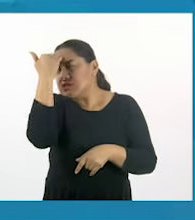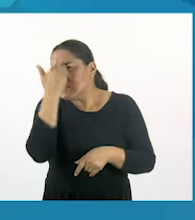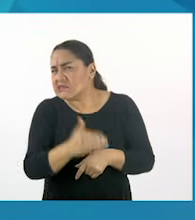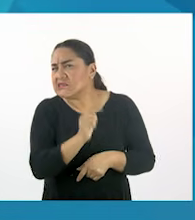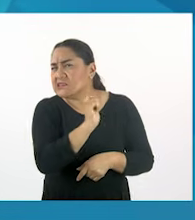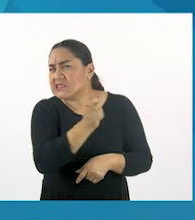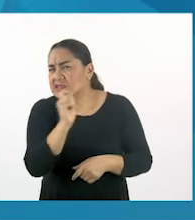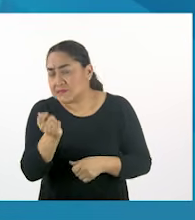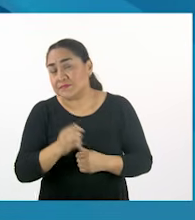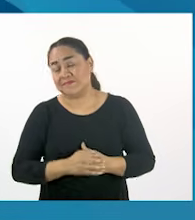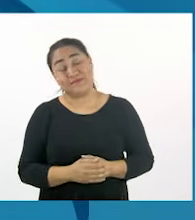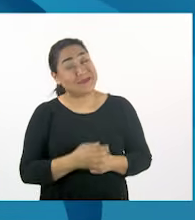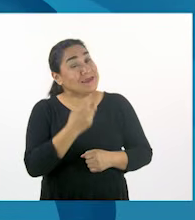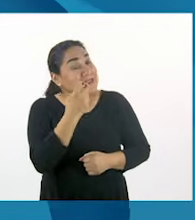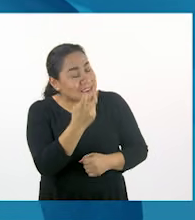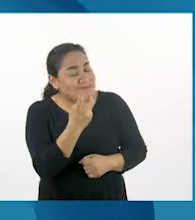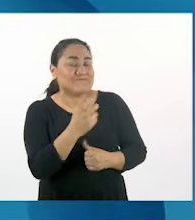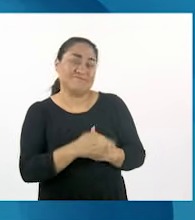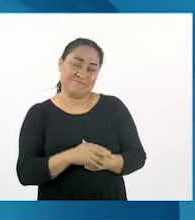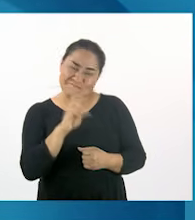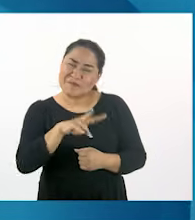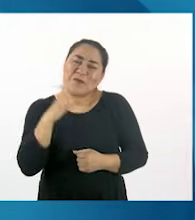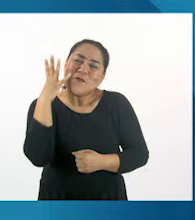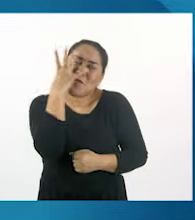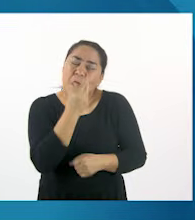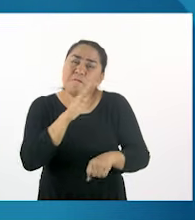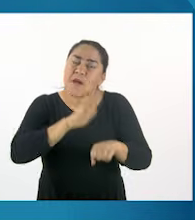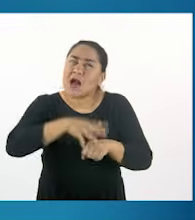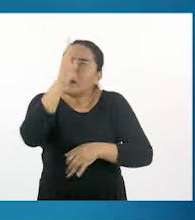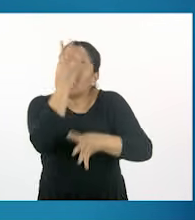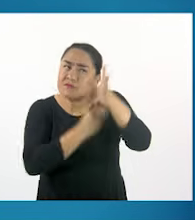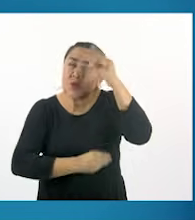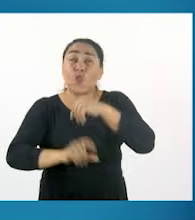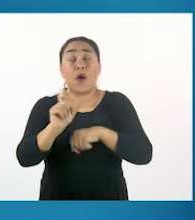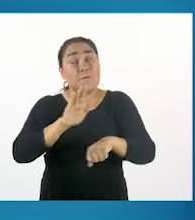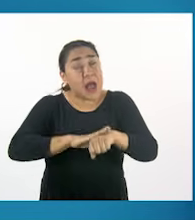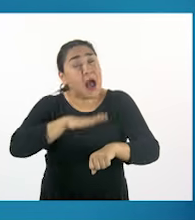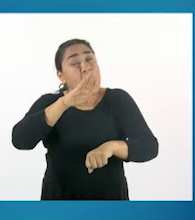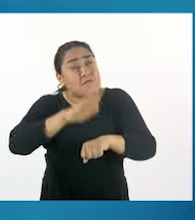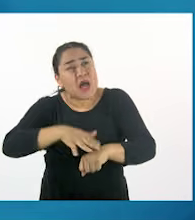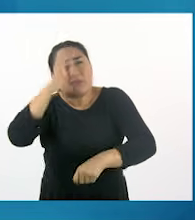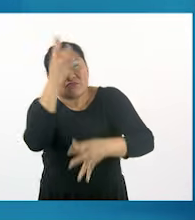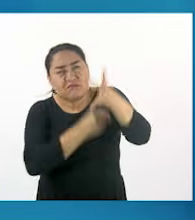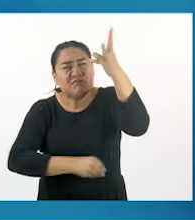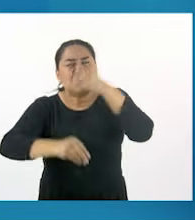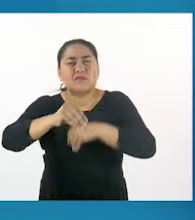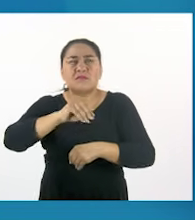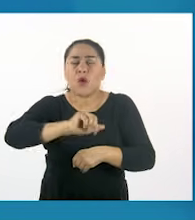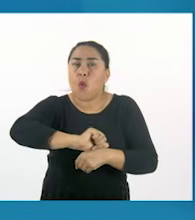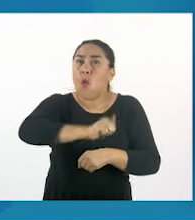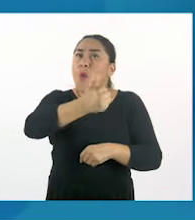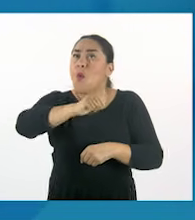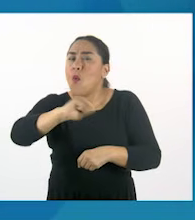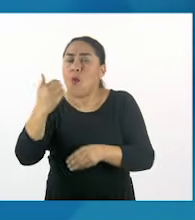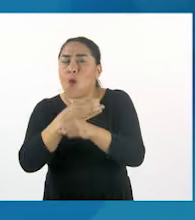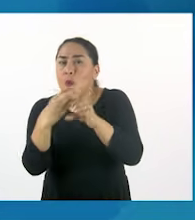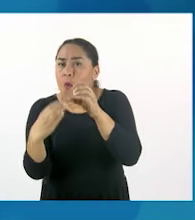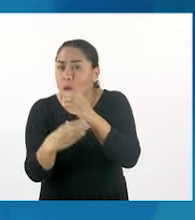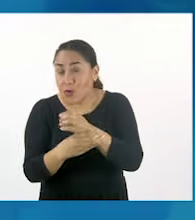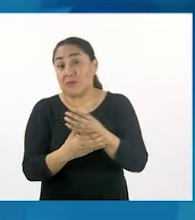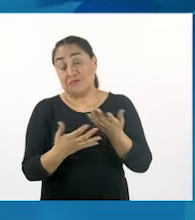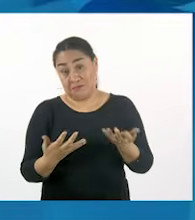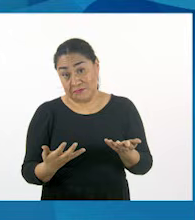Eso es lo bonito de aprender. Por más que aprendes, siempre hay cosas nuevas. Y, sobre todo,